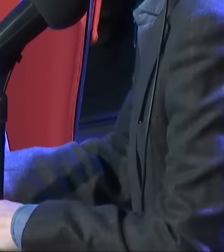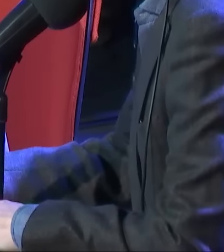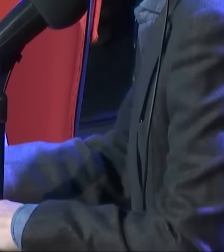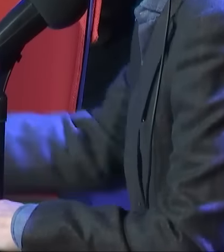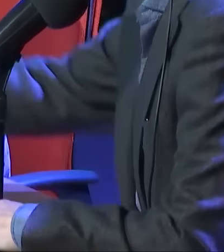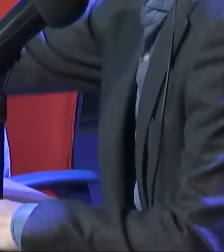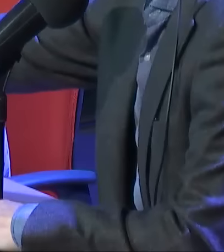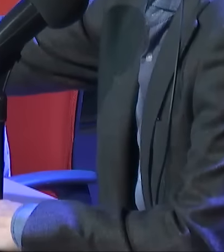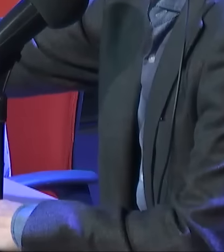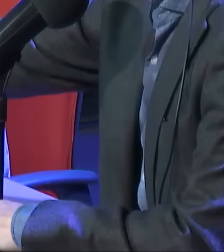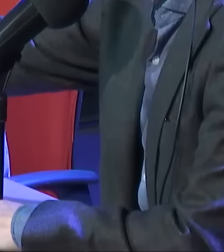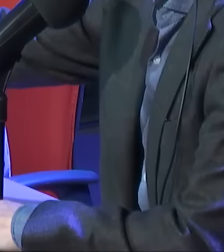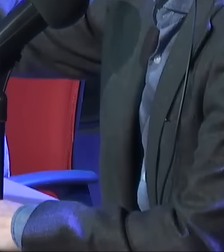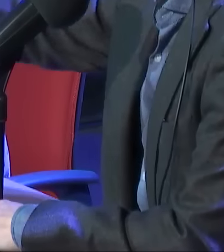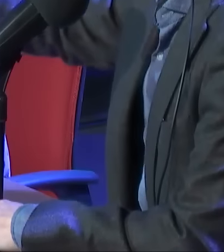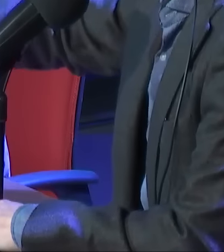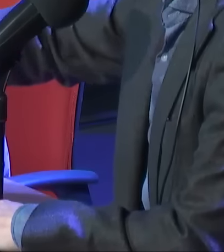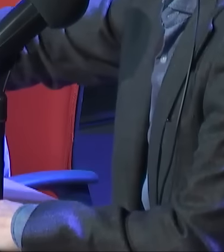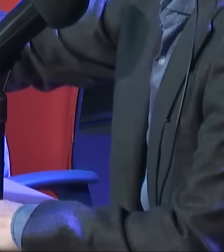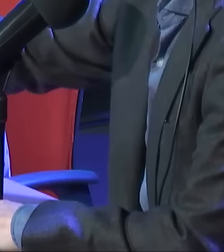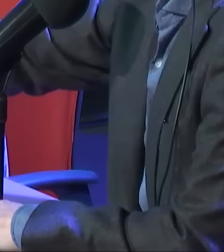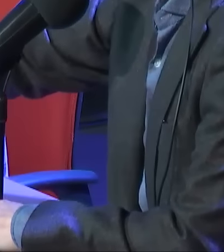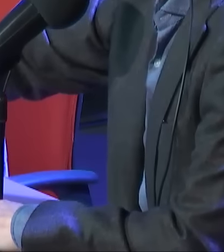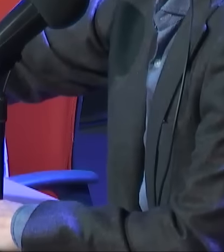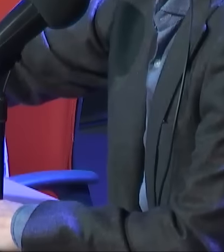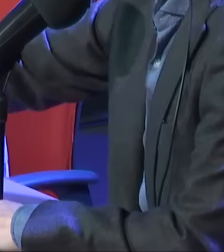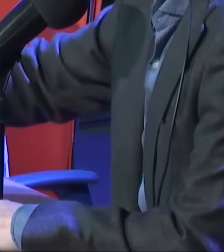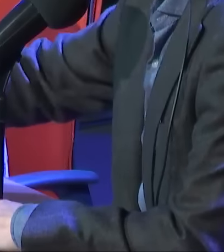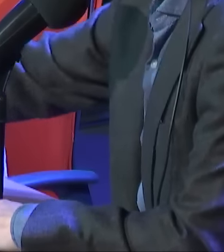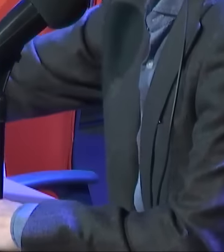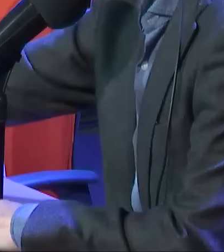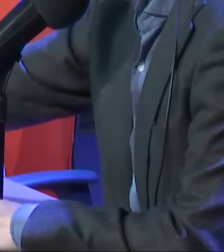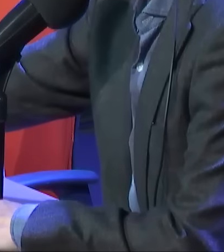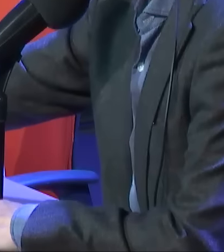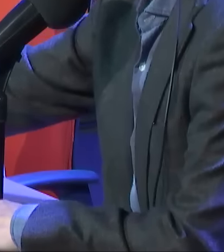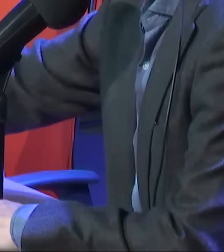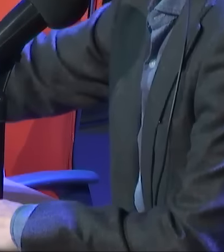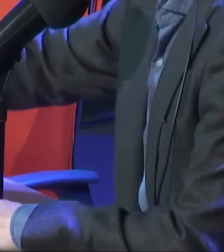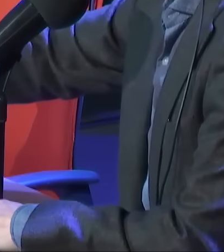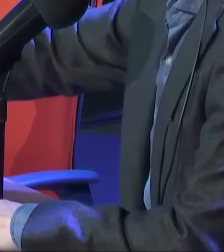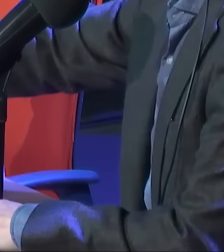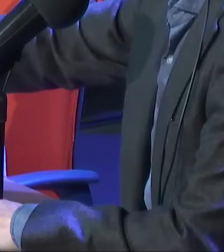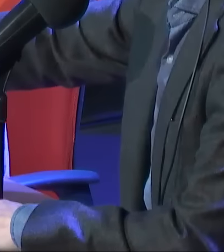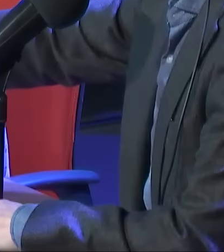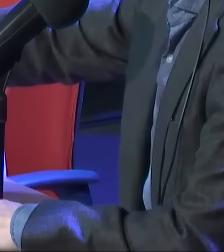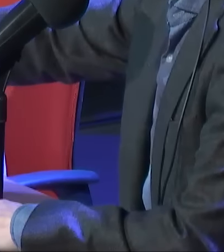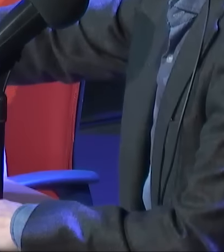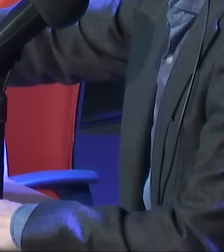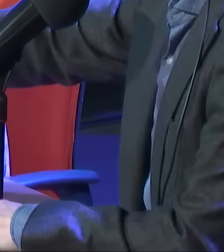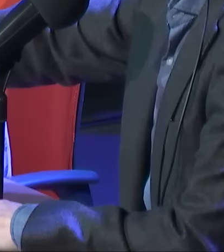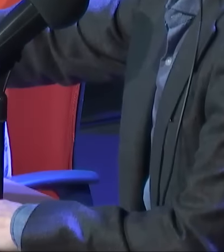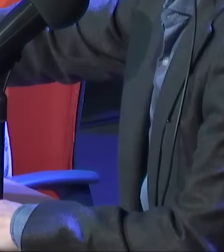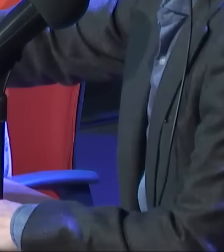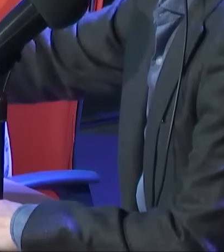la gente está en su casa durmiéndose, ¿eh? Y tú empiezas a dar gritos. Pero porque está en su casa durmiéndose, si se ha puesto el podcast para pues que lo